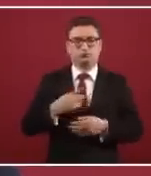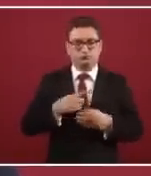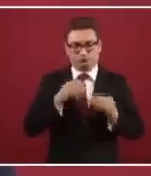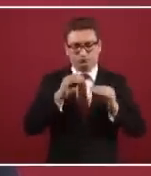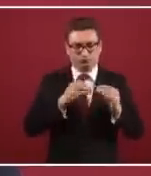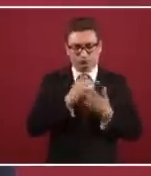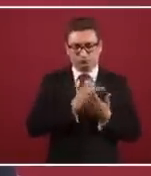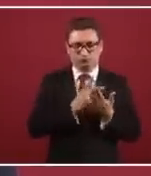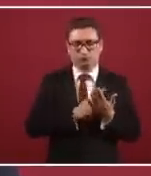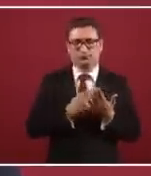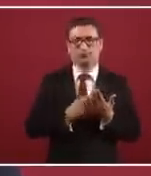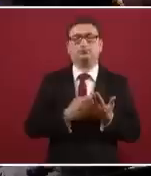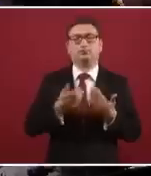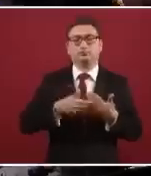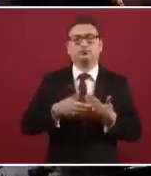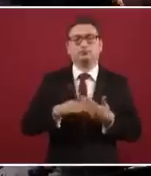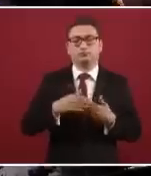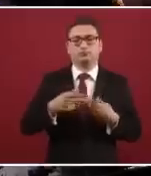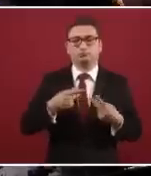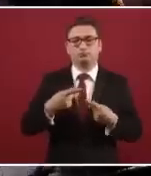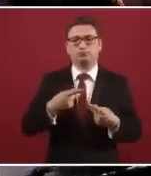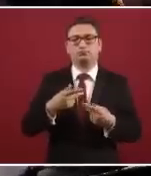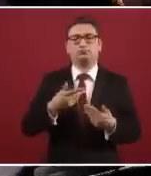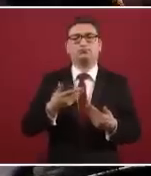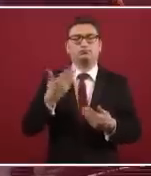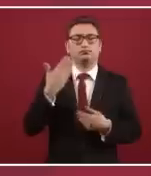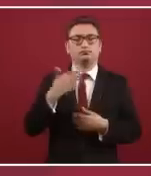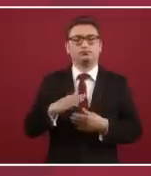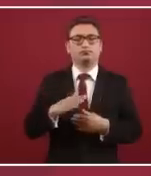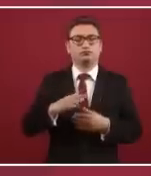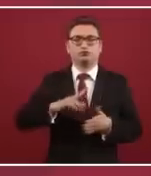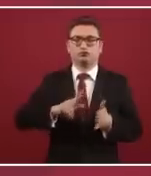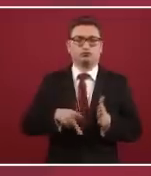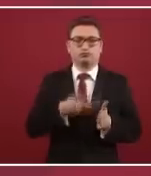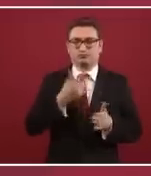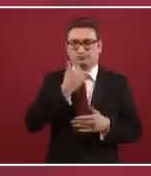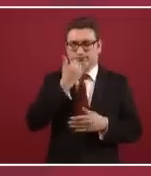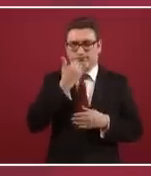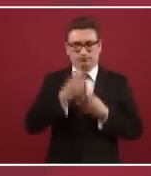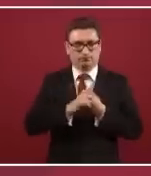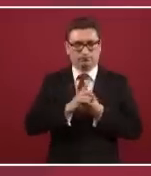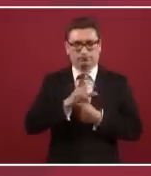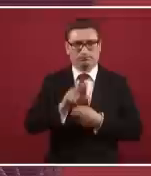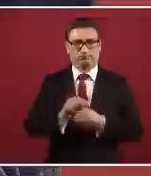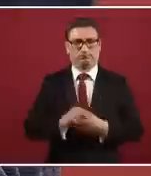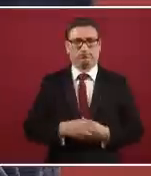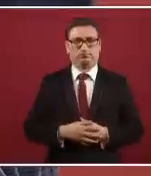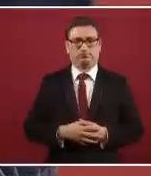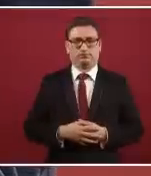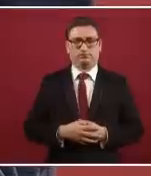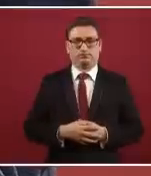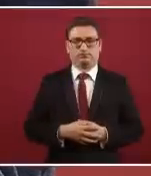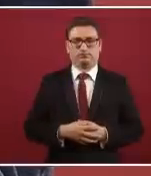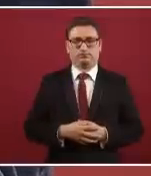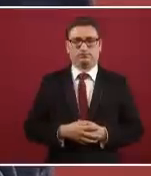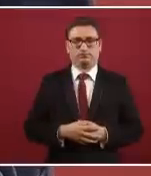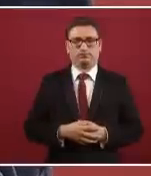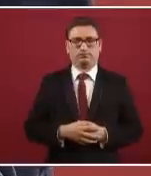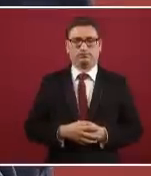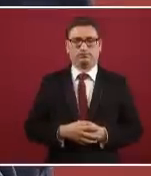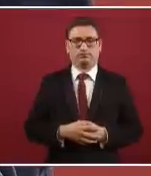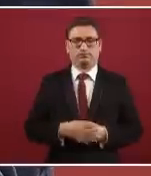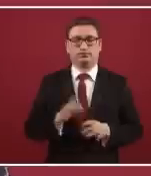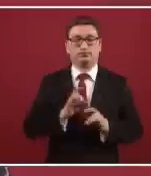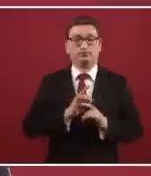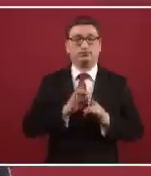prepararnos para que no volviera a suceder, que no tuviésemos